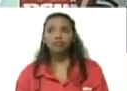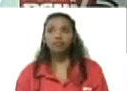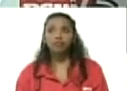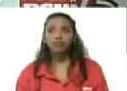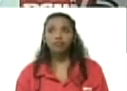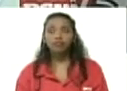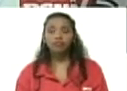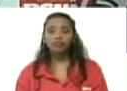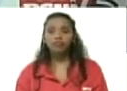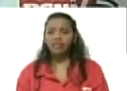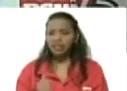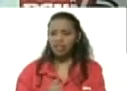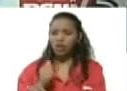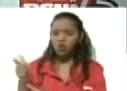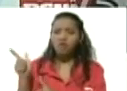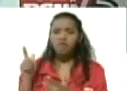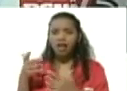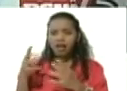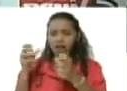¿Qué culpa tiene la reja?